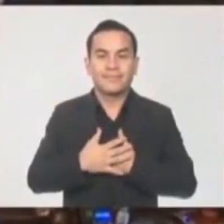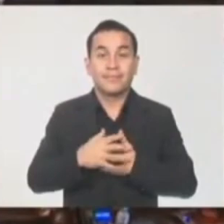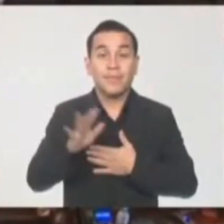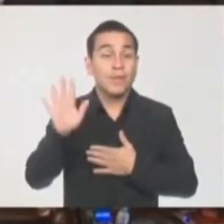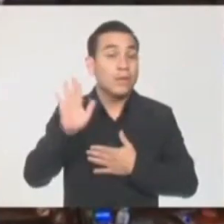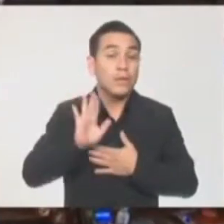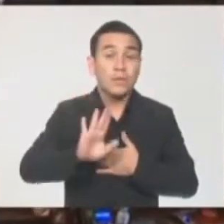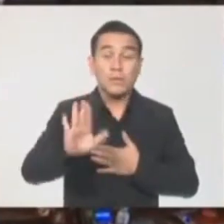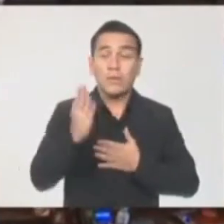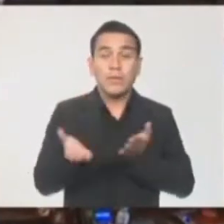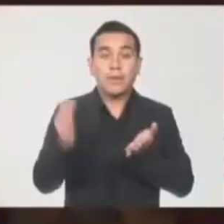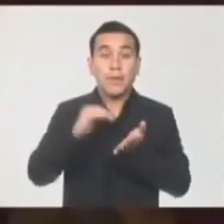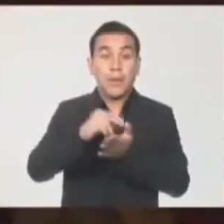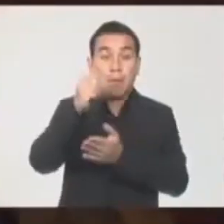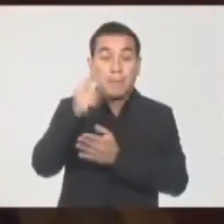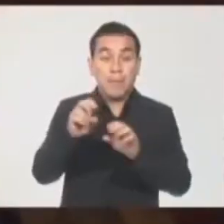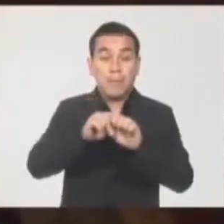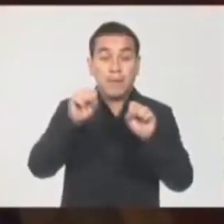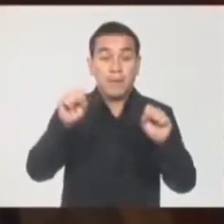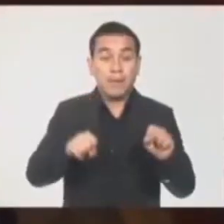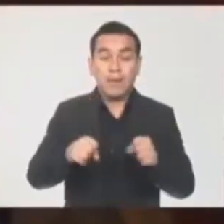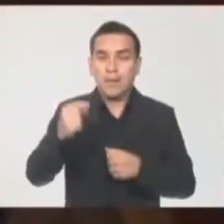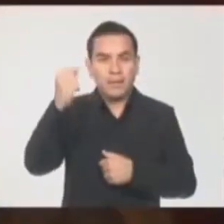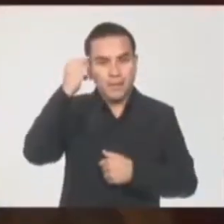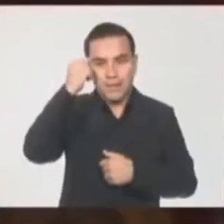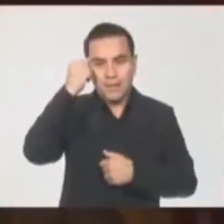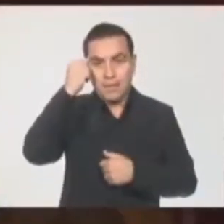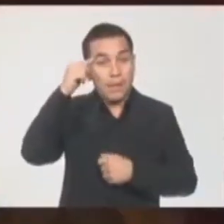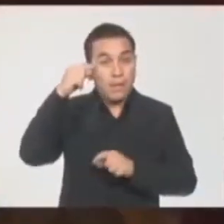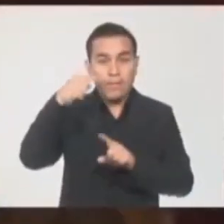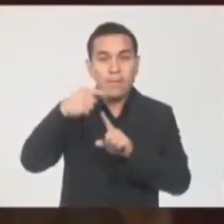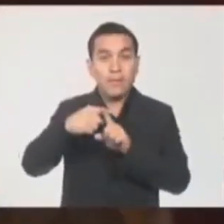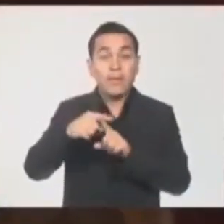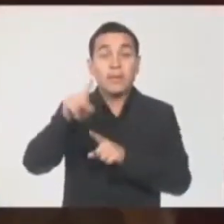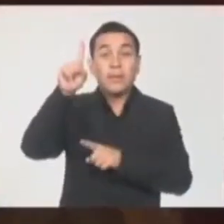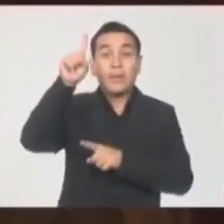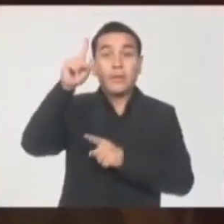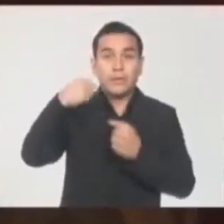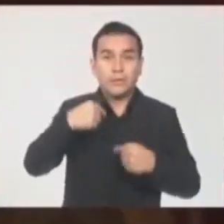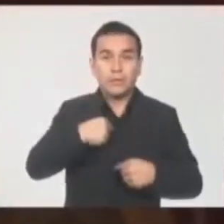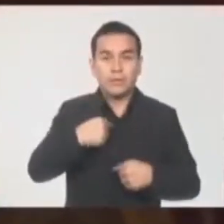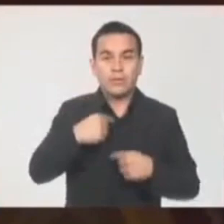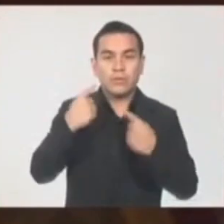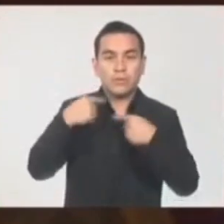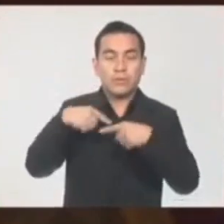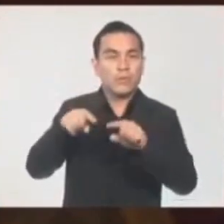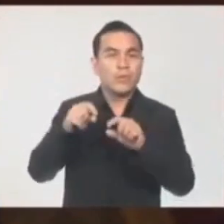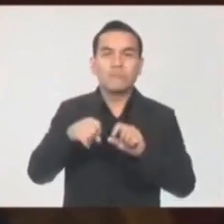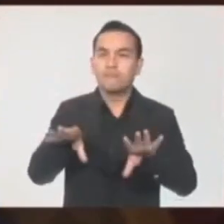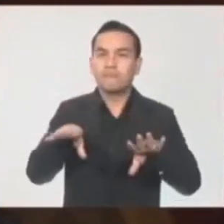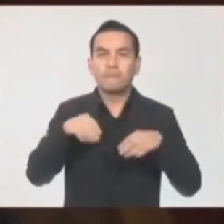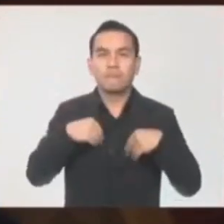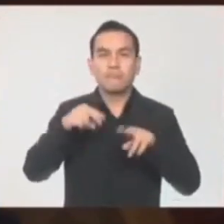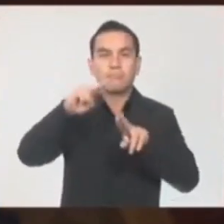Nunca más. No se hagan ilusiones. Mientras Dios me dé fuerzas, no lo voy a permitir.